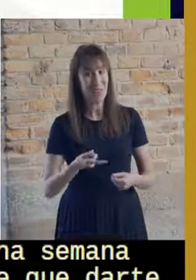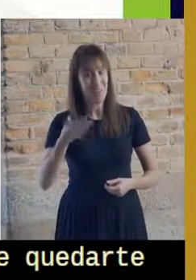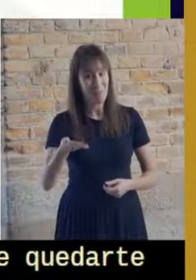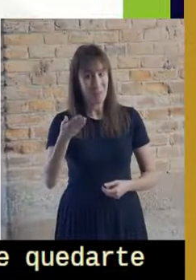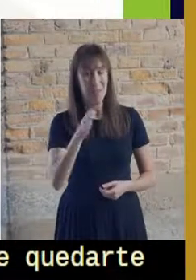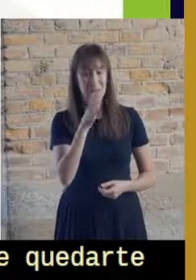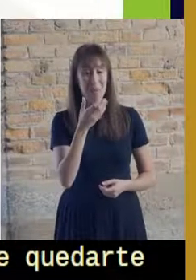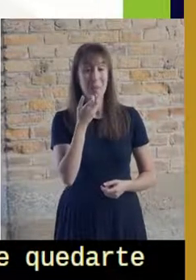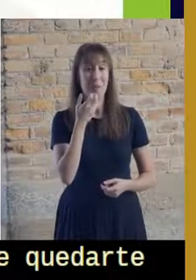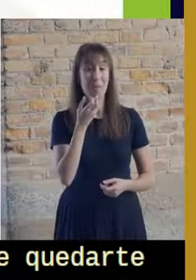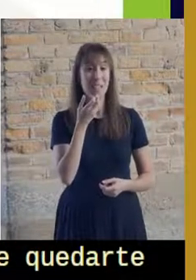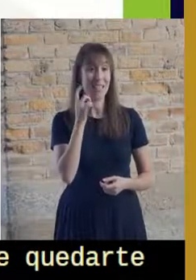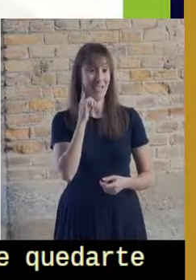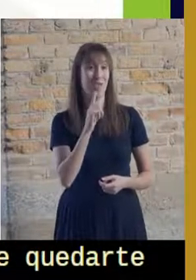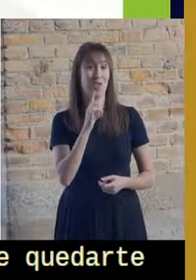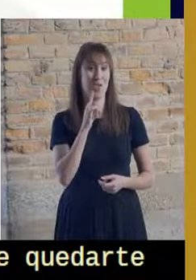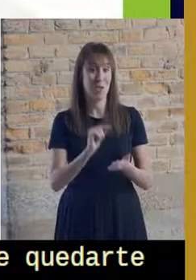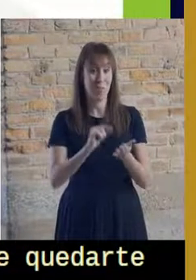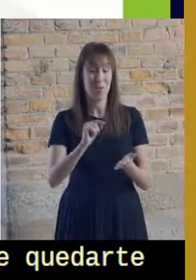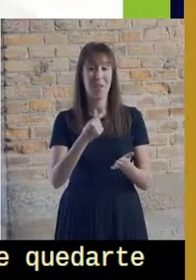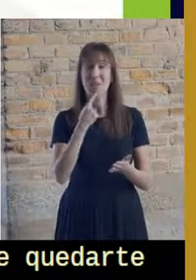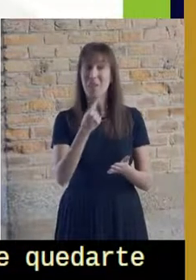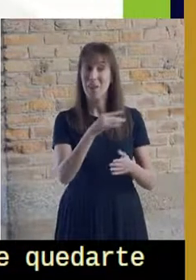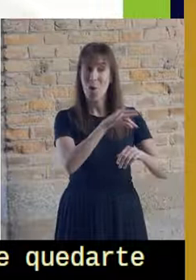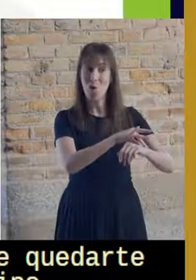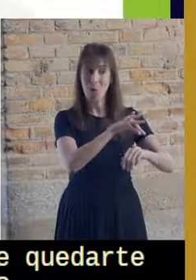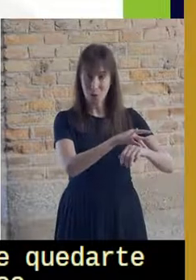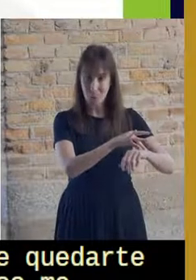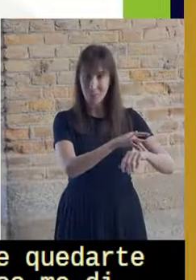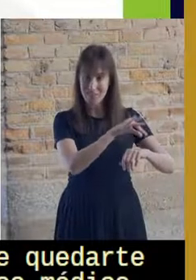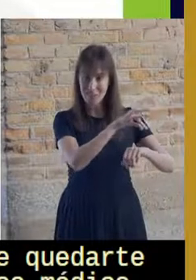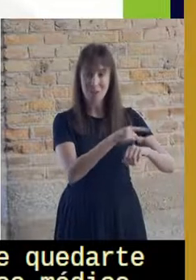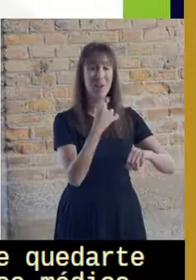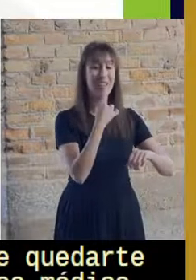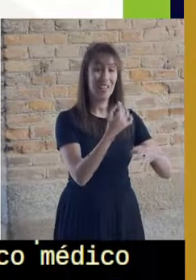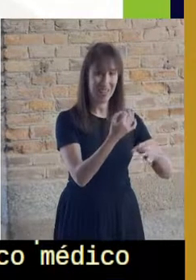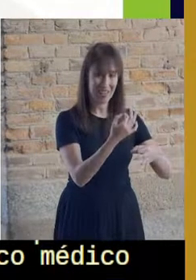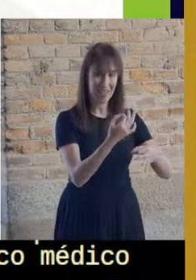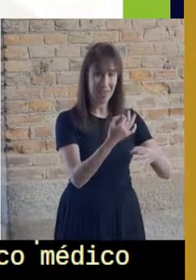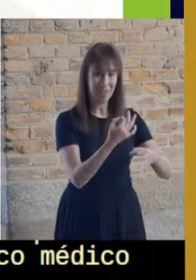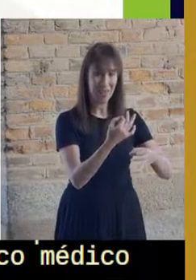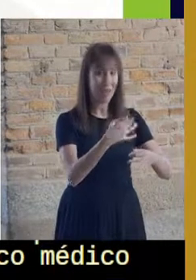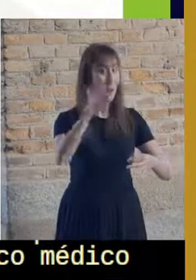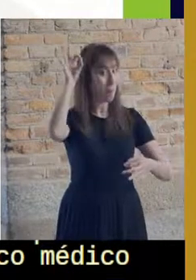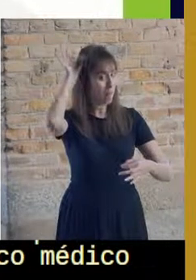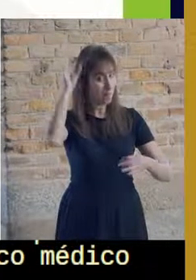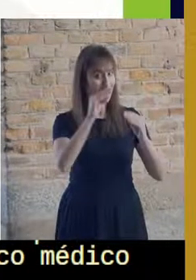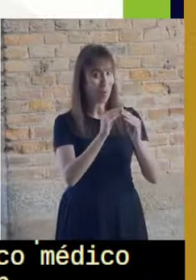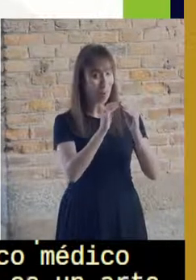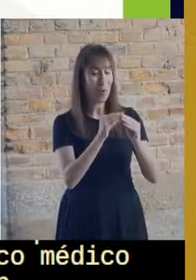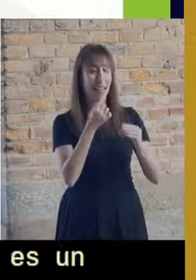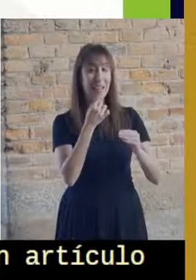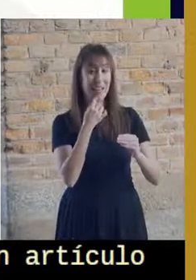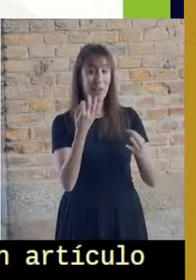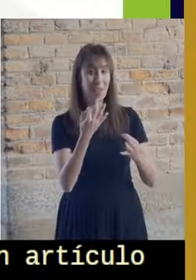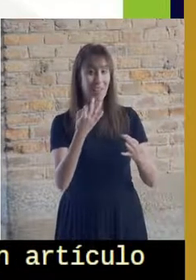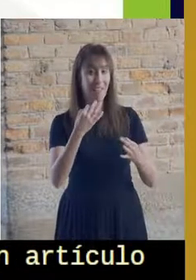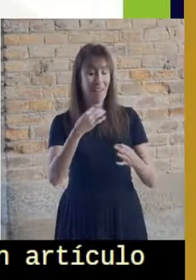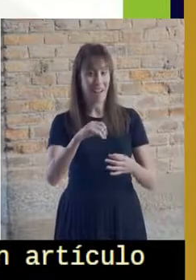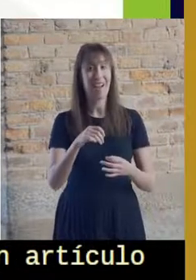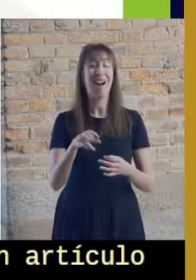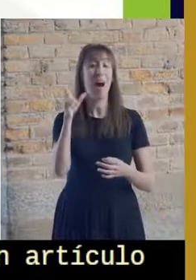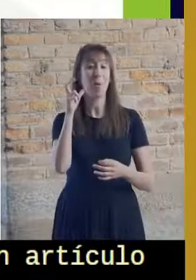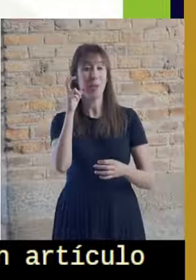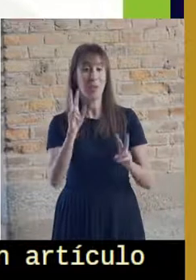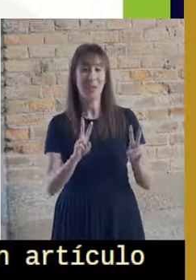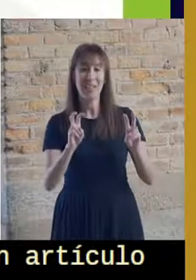sordo el que no lo digo yo lo dijo un doctor clínico médico que se dedicaba a hacer implantes cocleares la audición es un artículo de lujo que